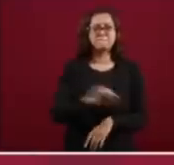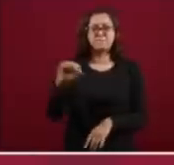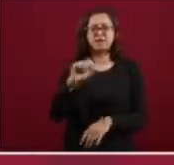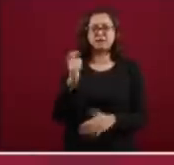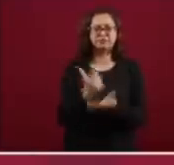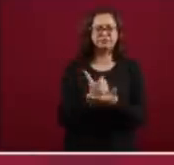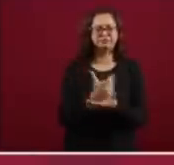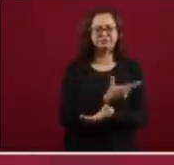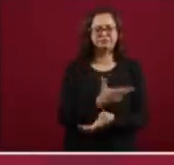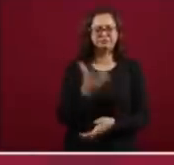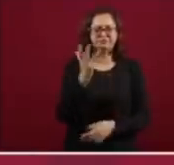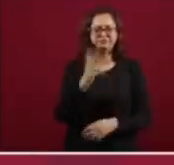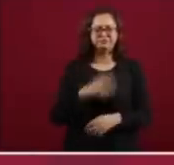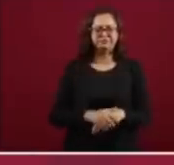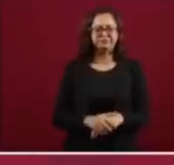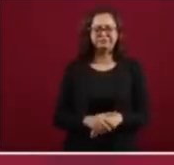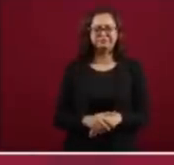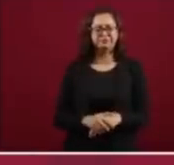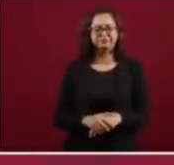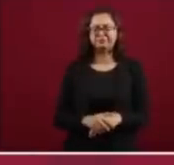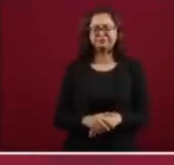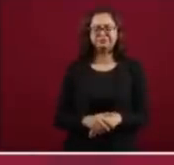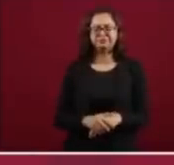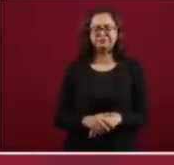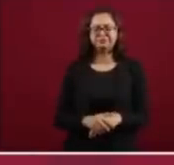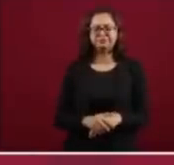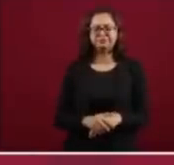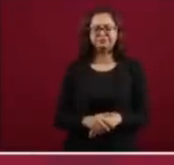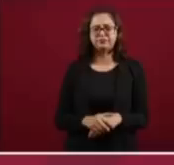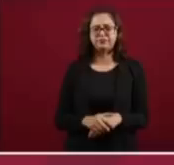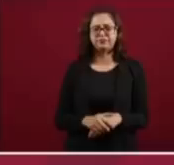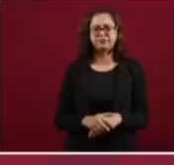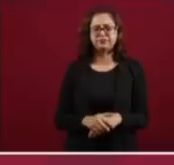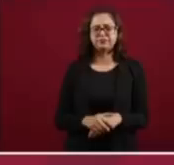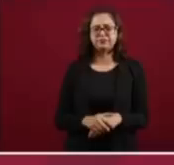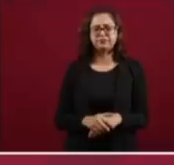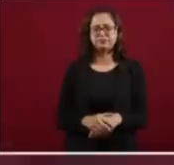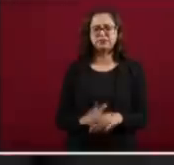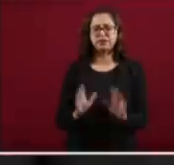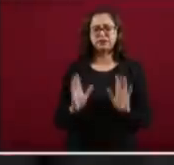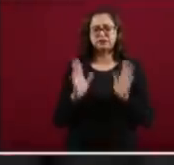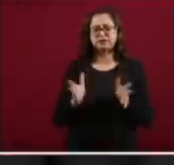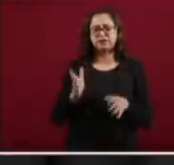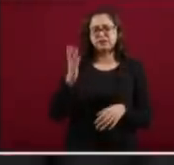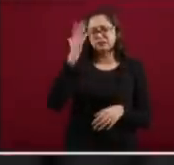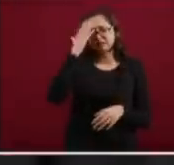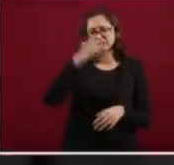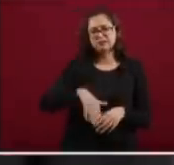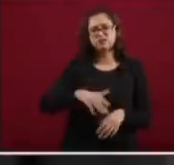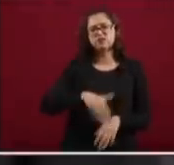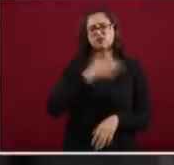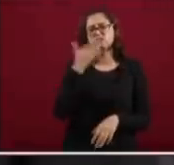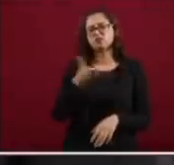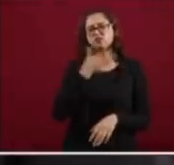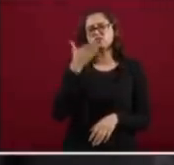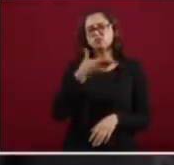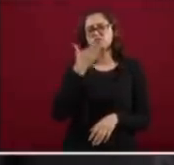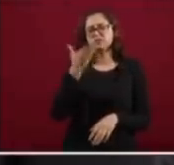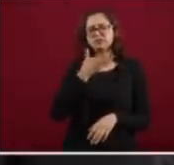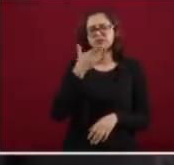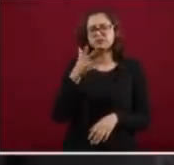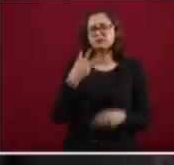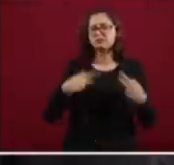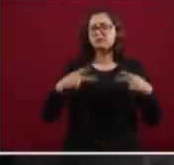lo que se conoce coloquialmente y puede ser hasta